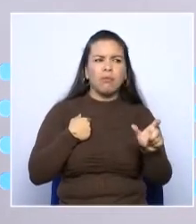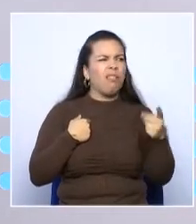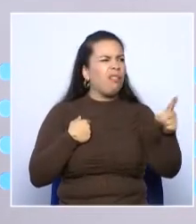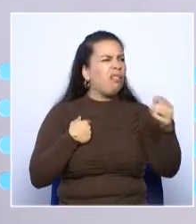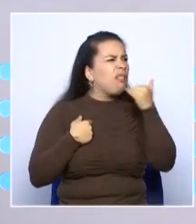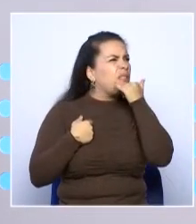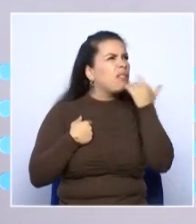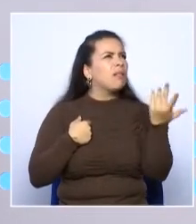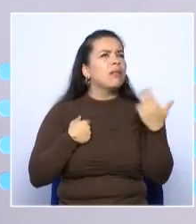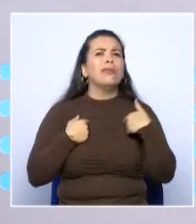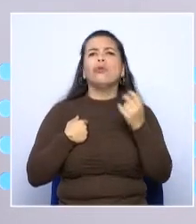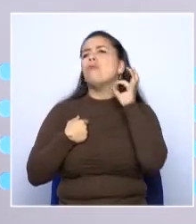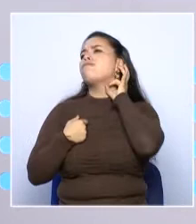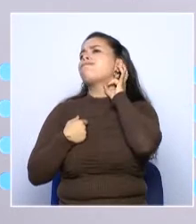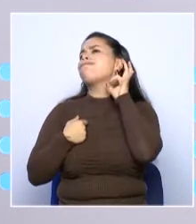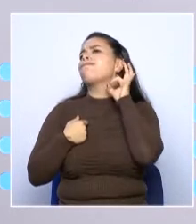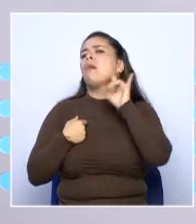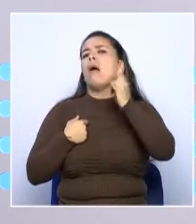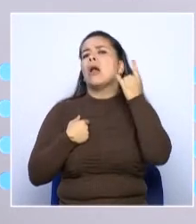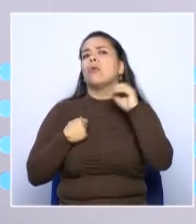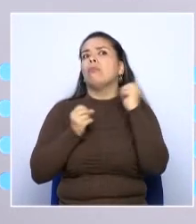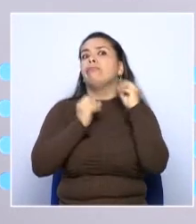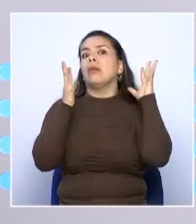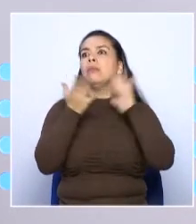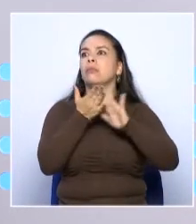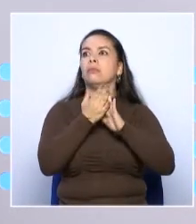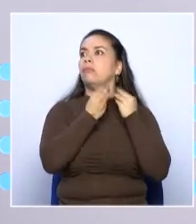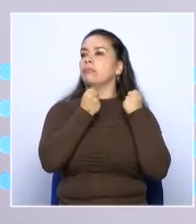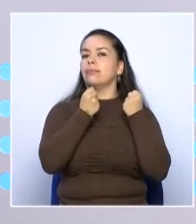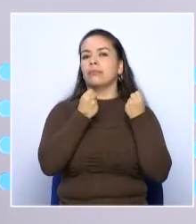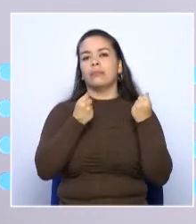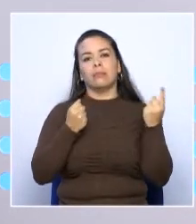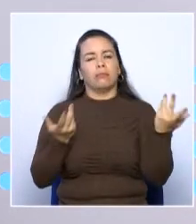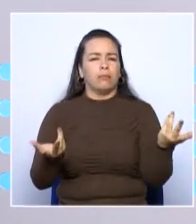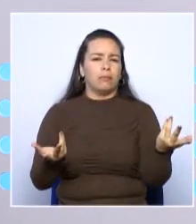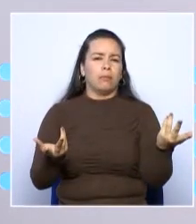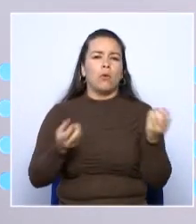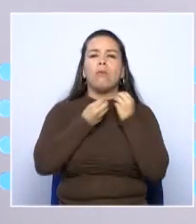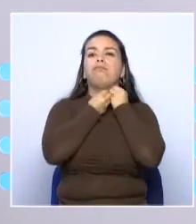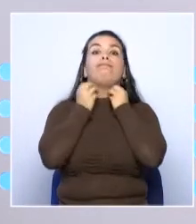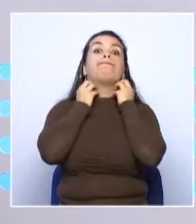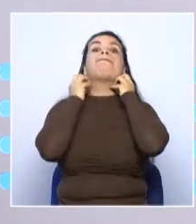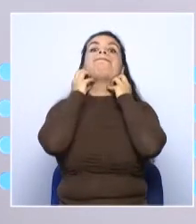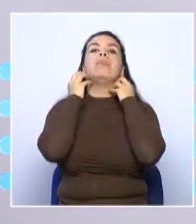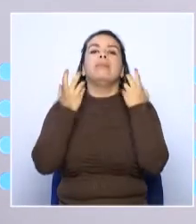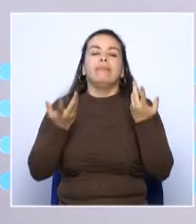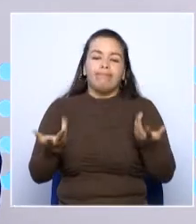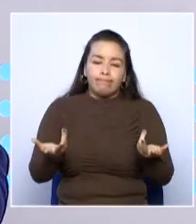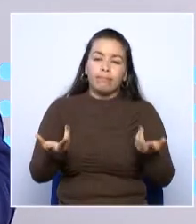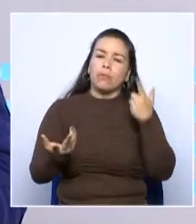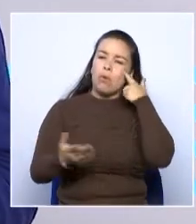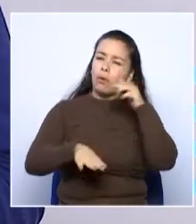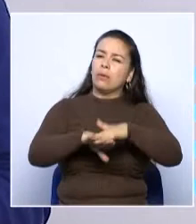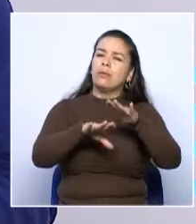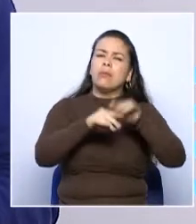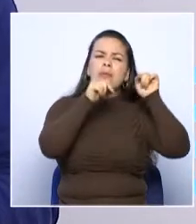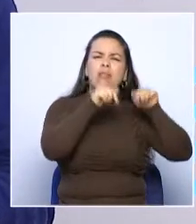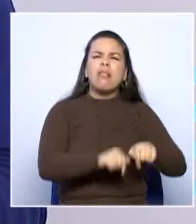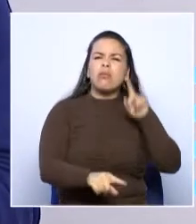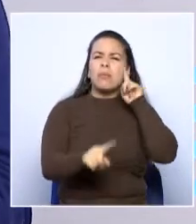Pues tengo una bolita aquí, espero el milagro que se desaparezca, o que se triplique. Entonces, entendamos esto como